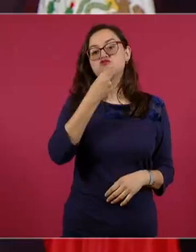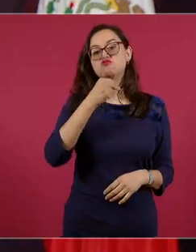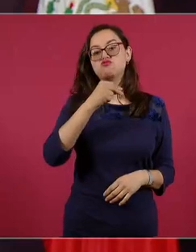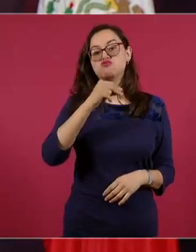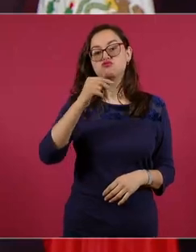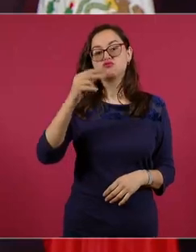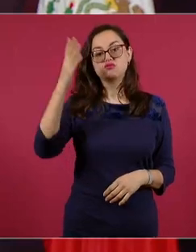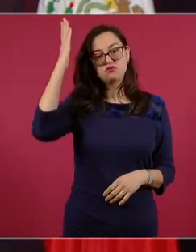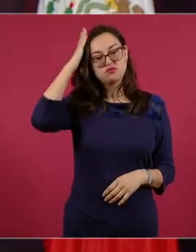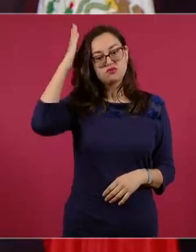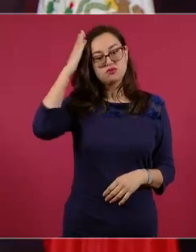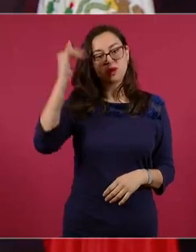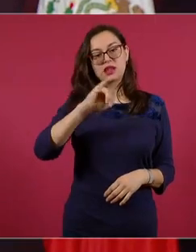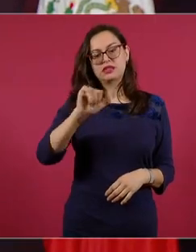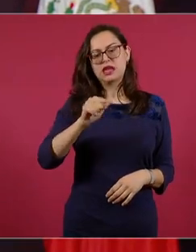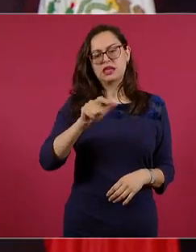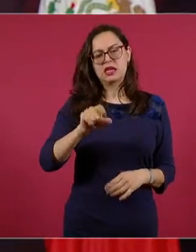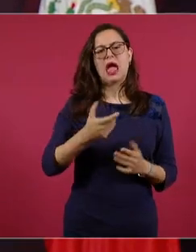antes como antes,